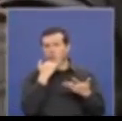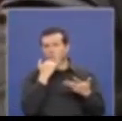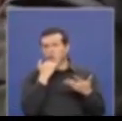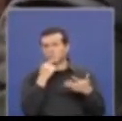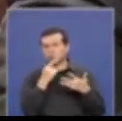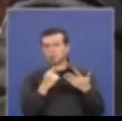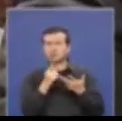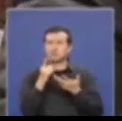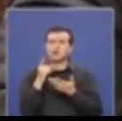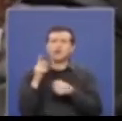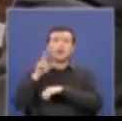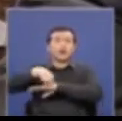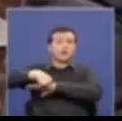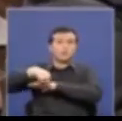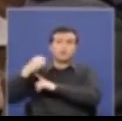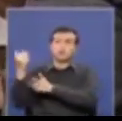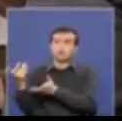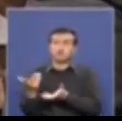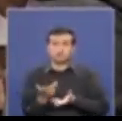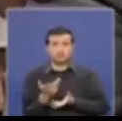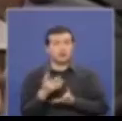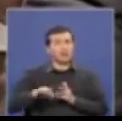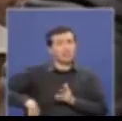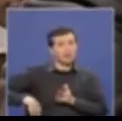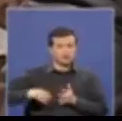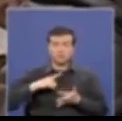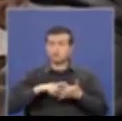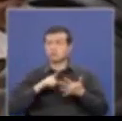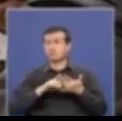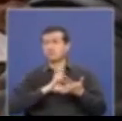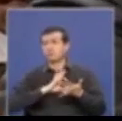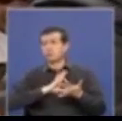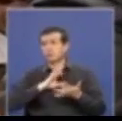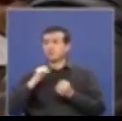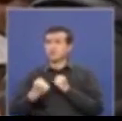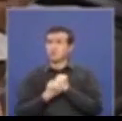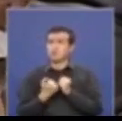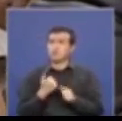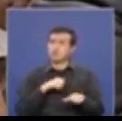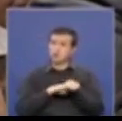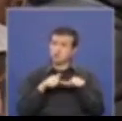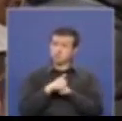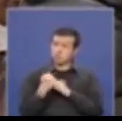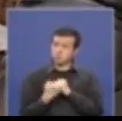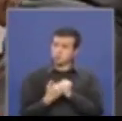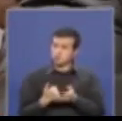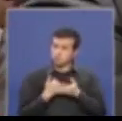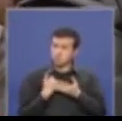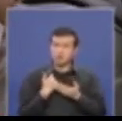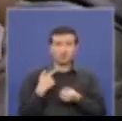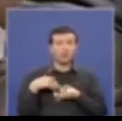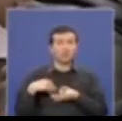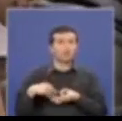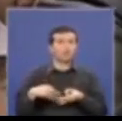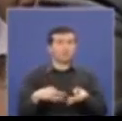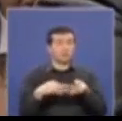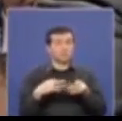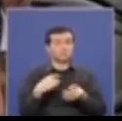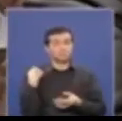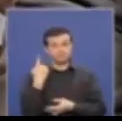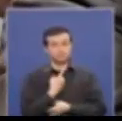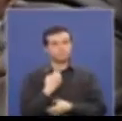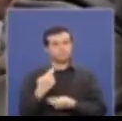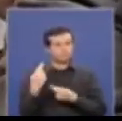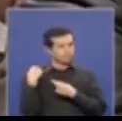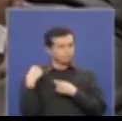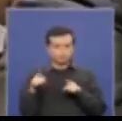oportuna de repuestos, de la capacidad técnica de asistirnos con oportunidad, y nosotros